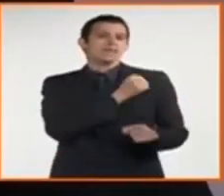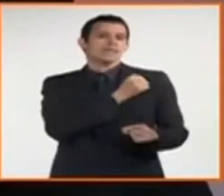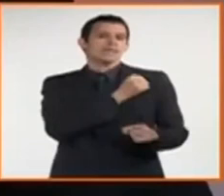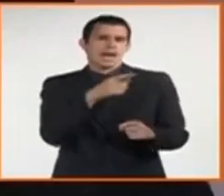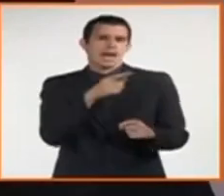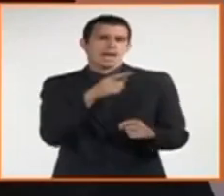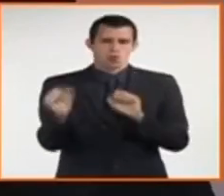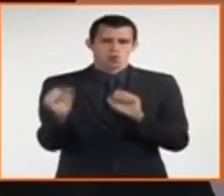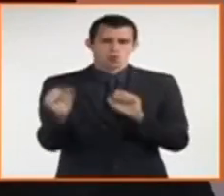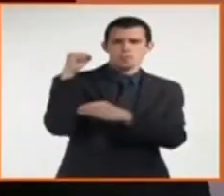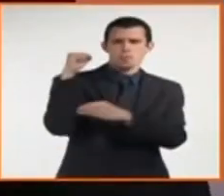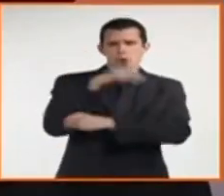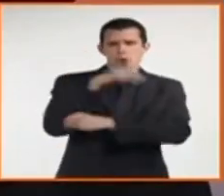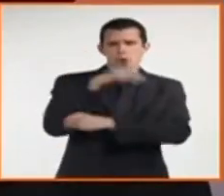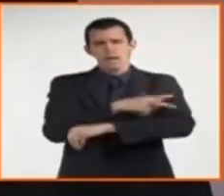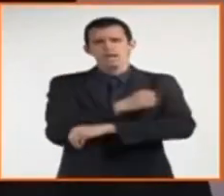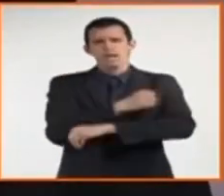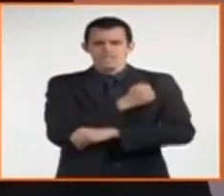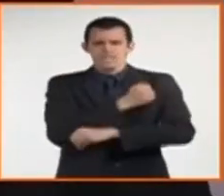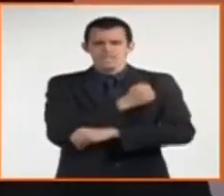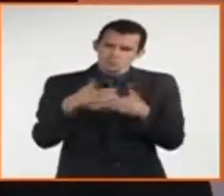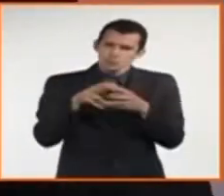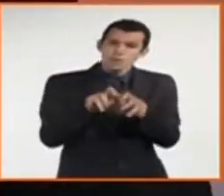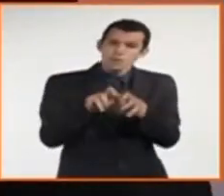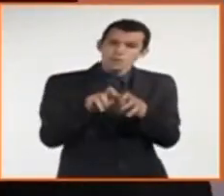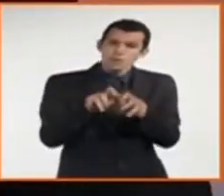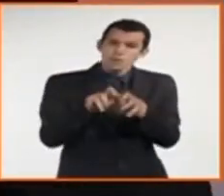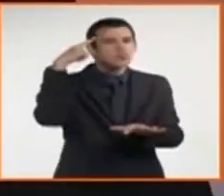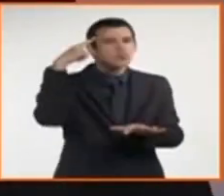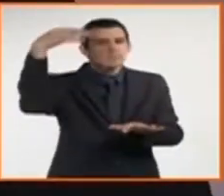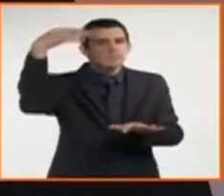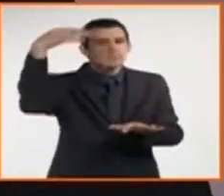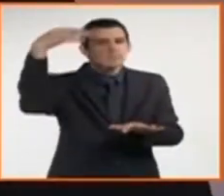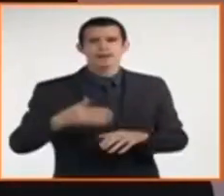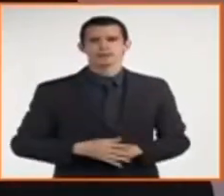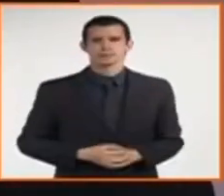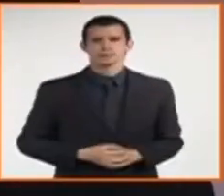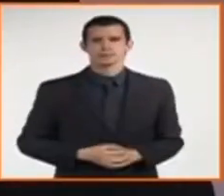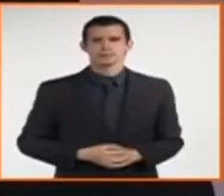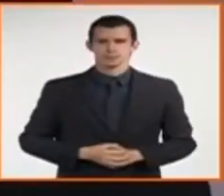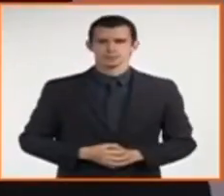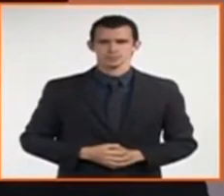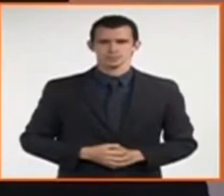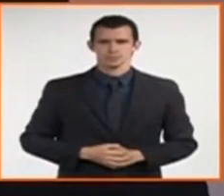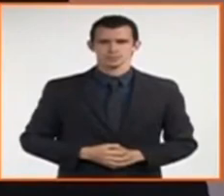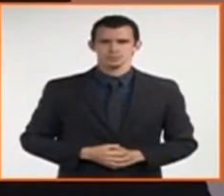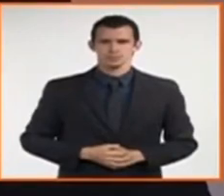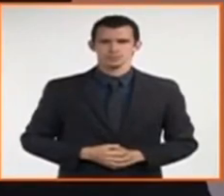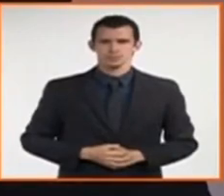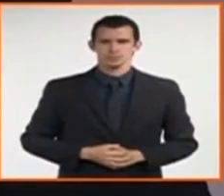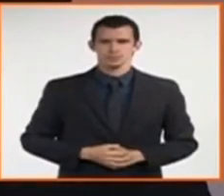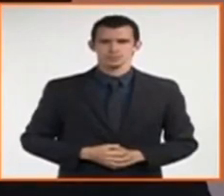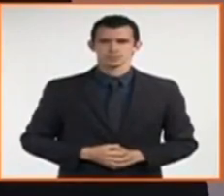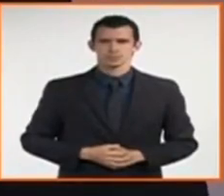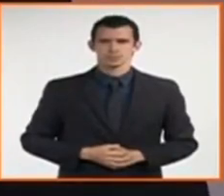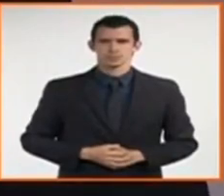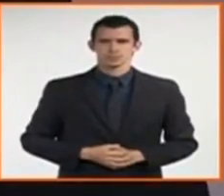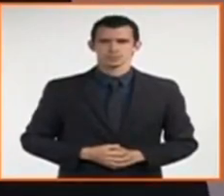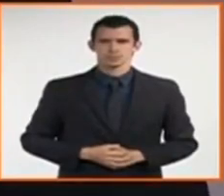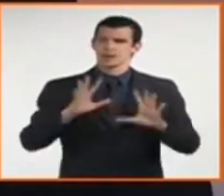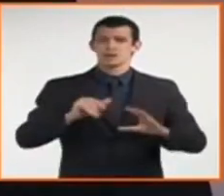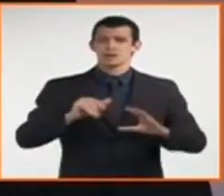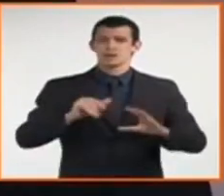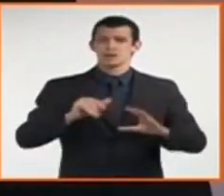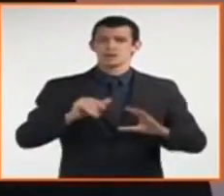yankees adentrarse a este mundo bajando la cabeza antes imperio es muy trágico y es sencillamente